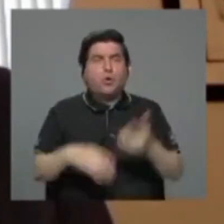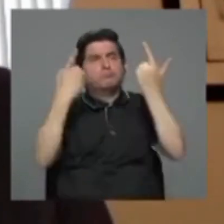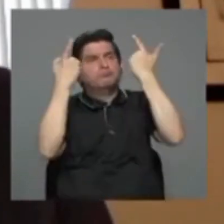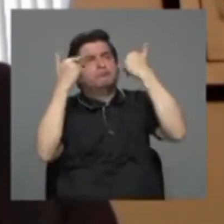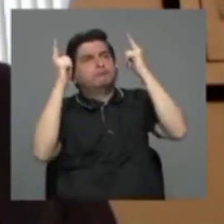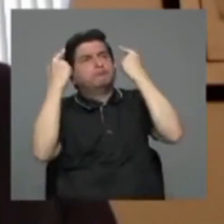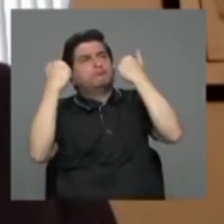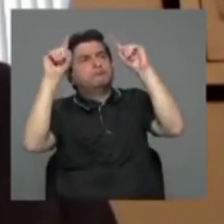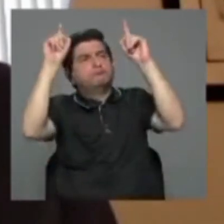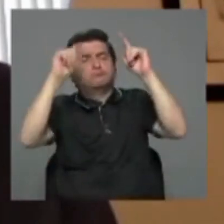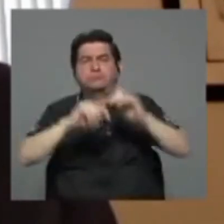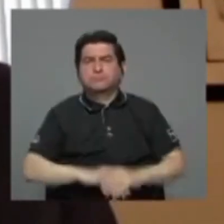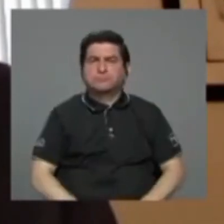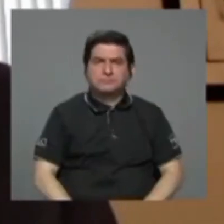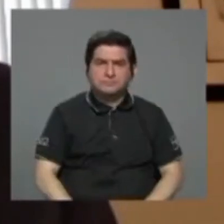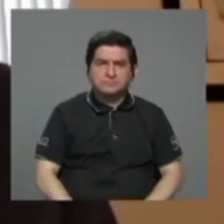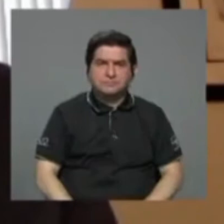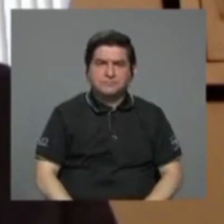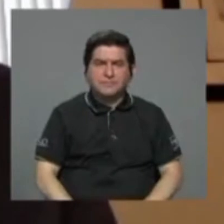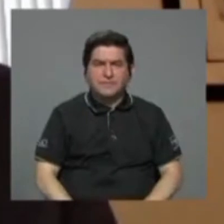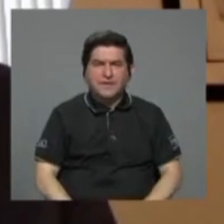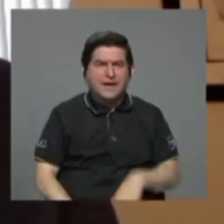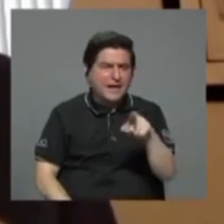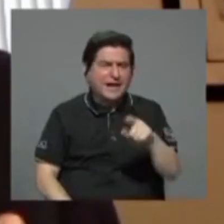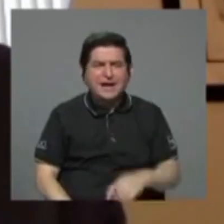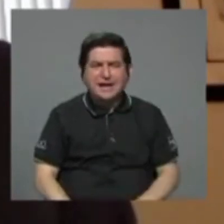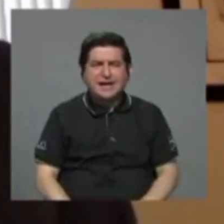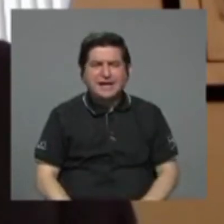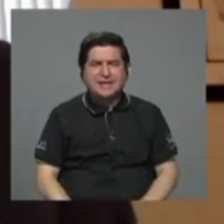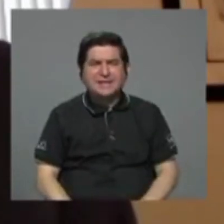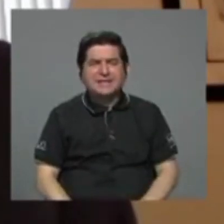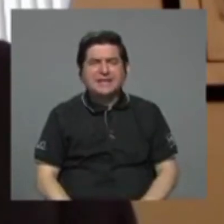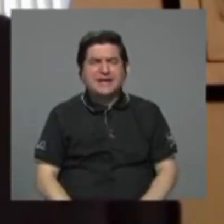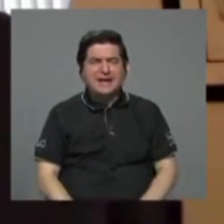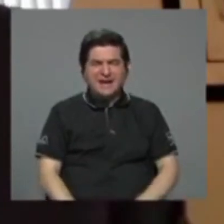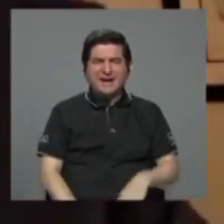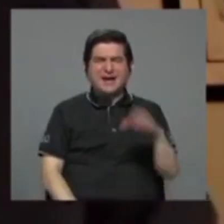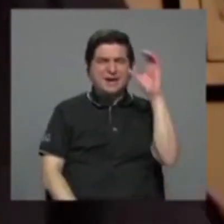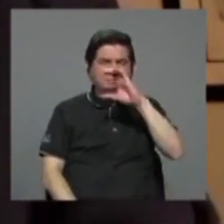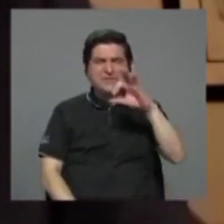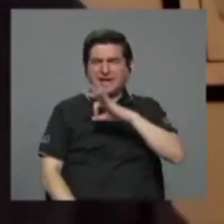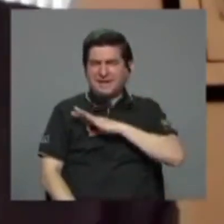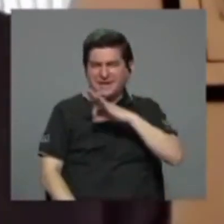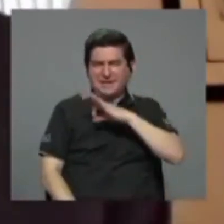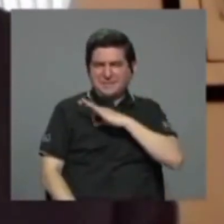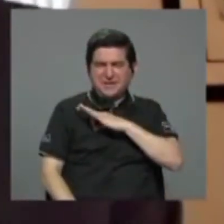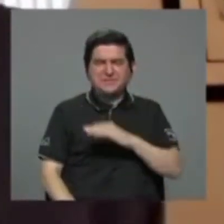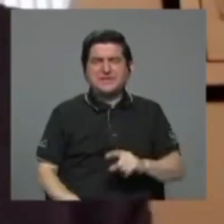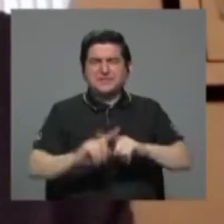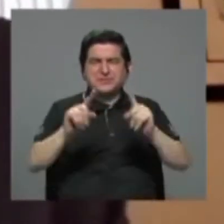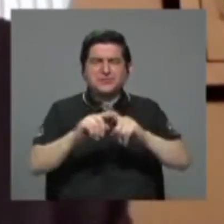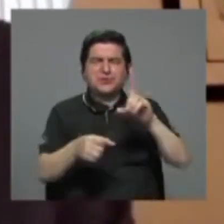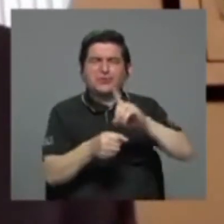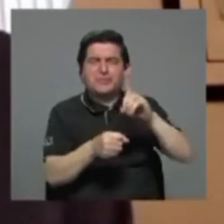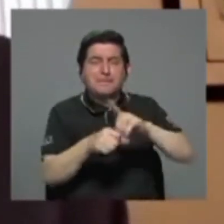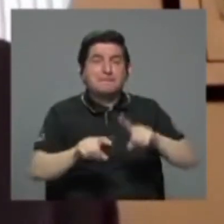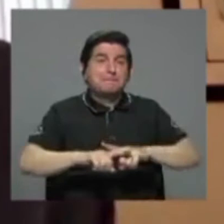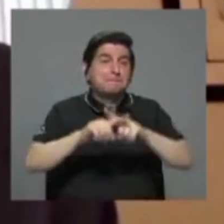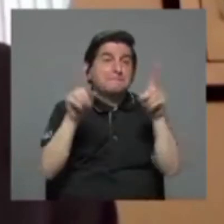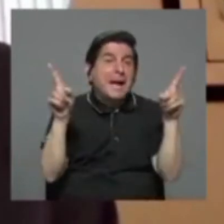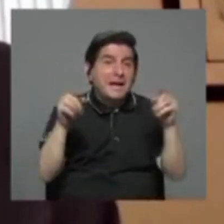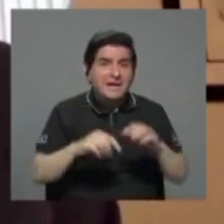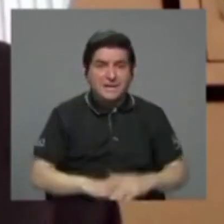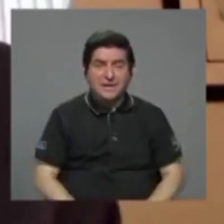exitosas, muy apegadas al típico clientelismo de algunos diputados, pero